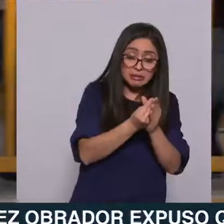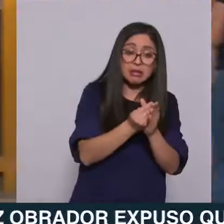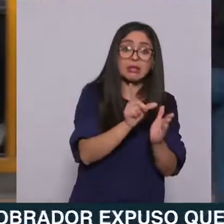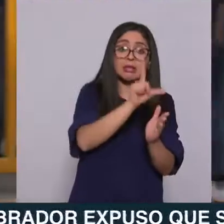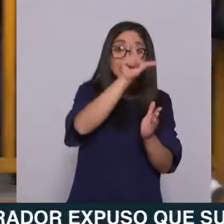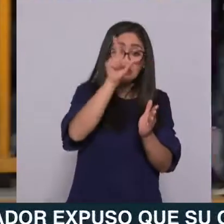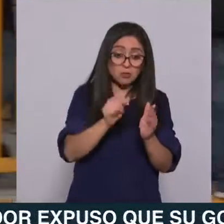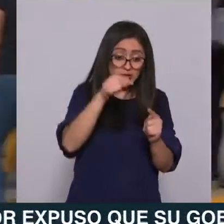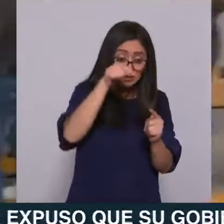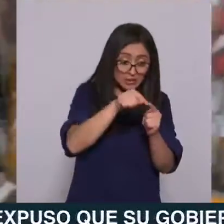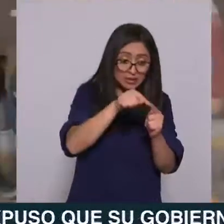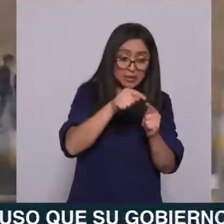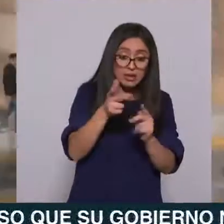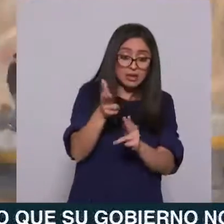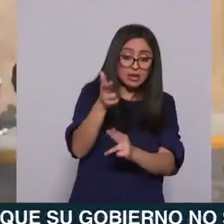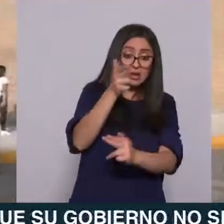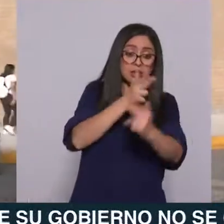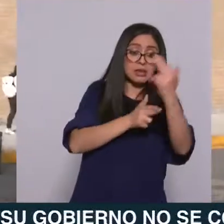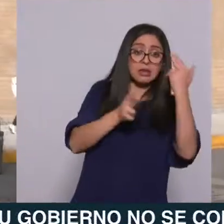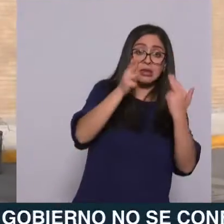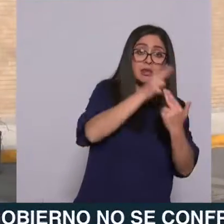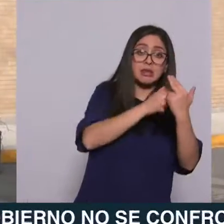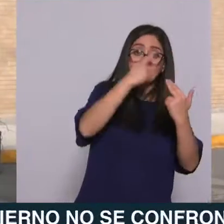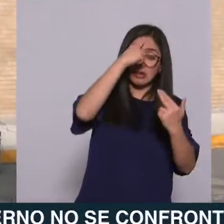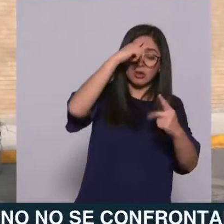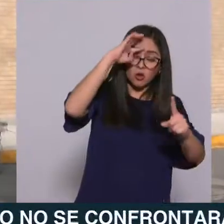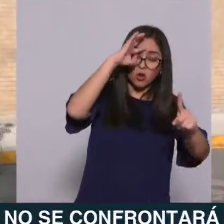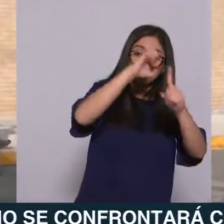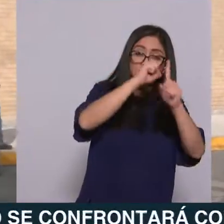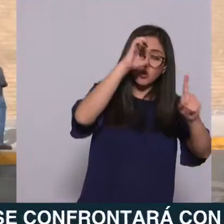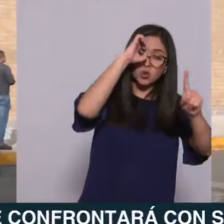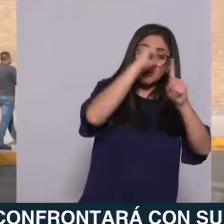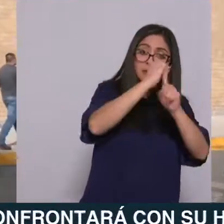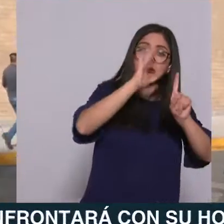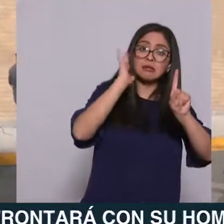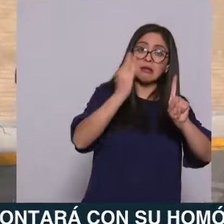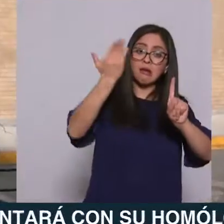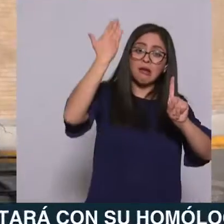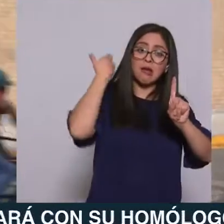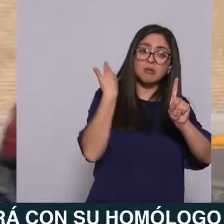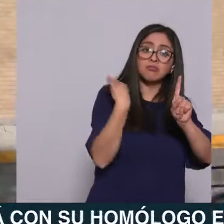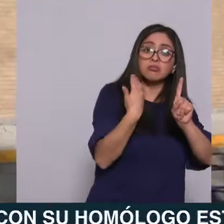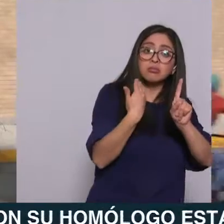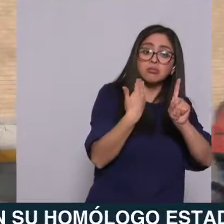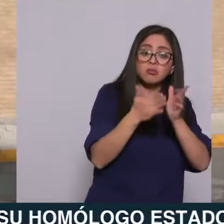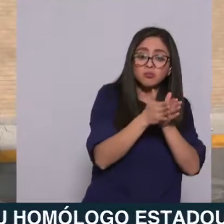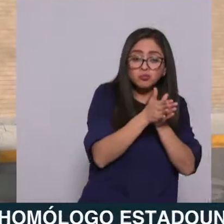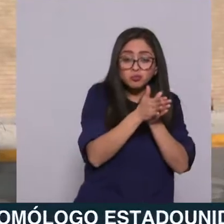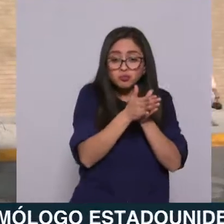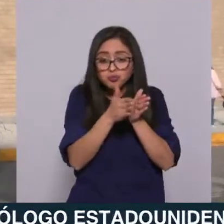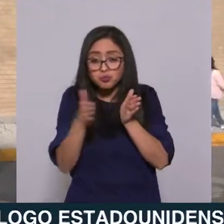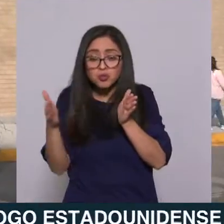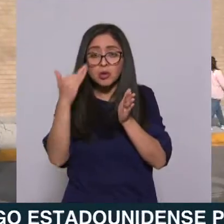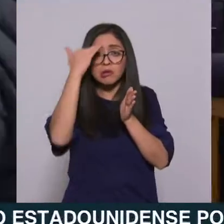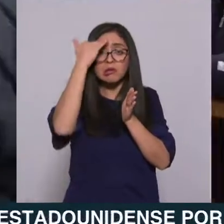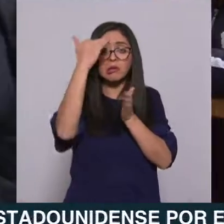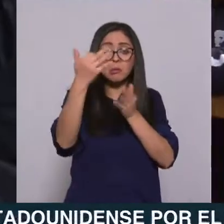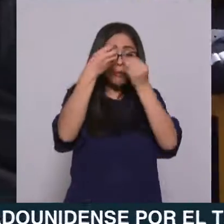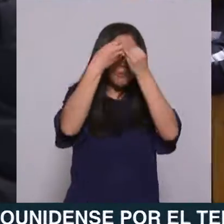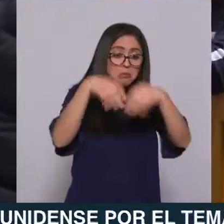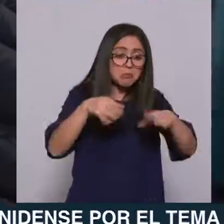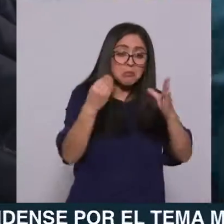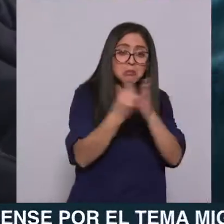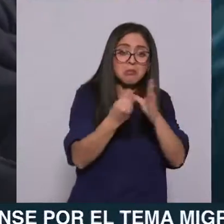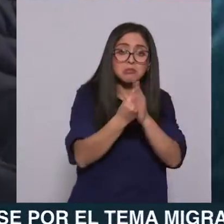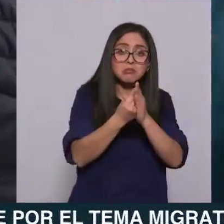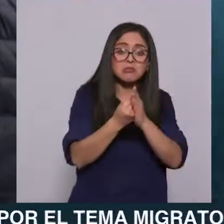antes del paro, evidentemente que es una dificultad tanto para los estudiantes en su desarrollo